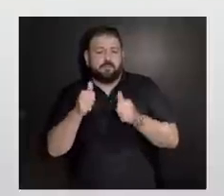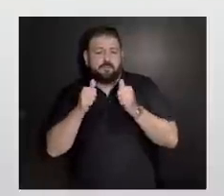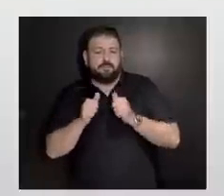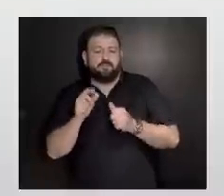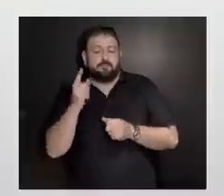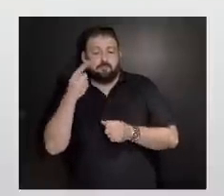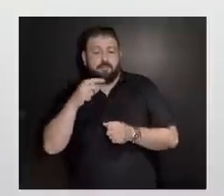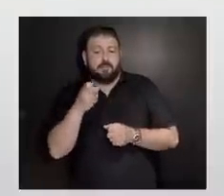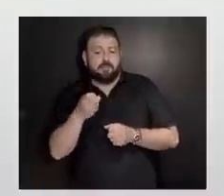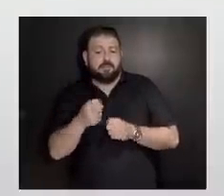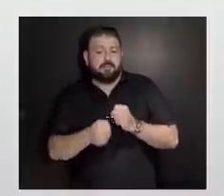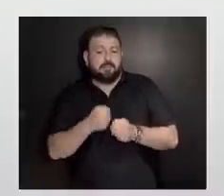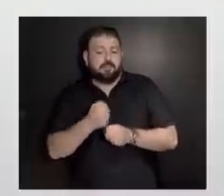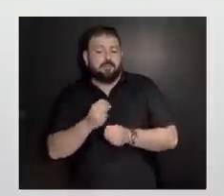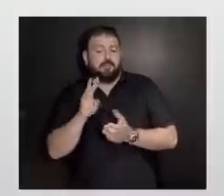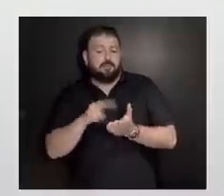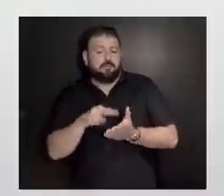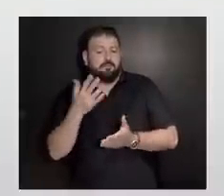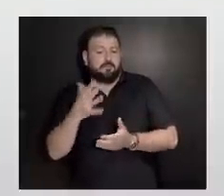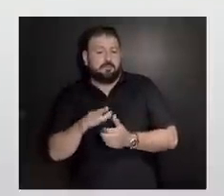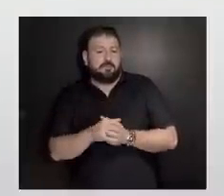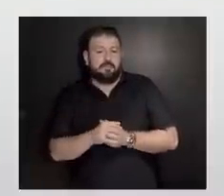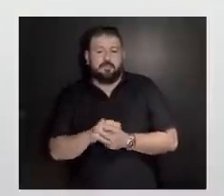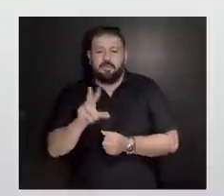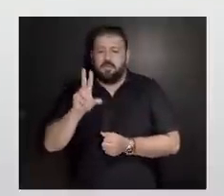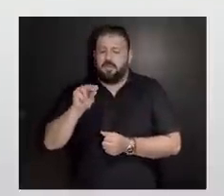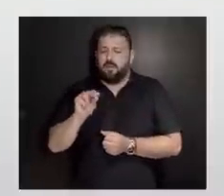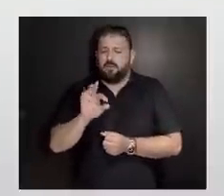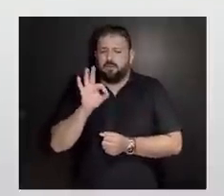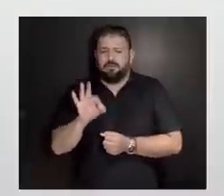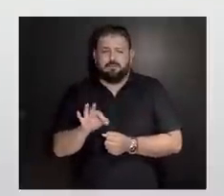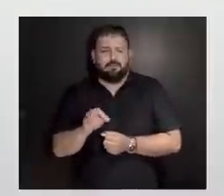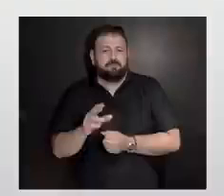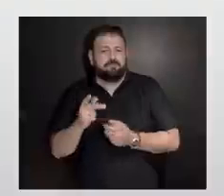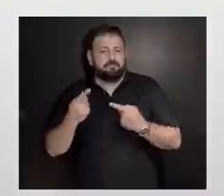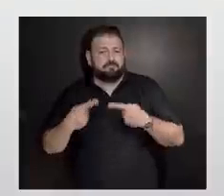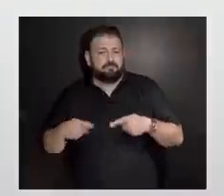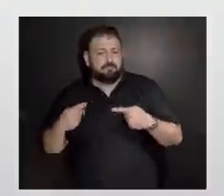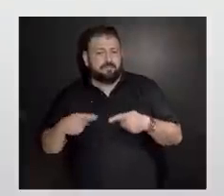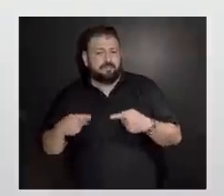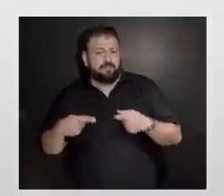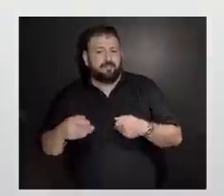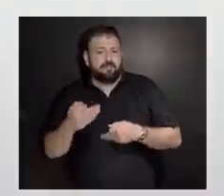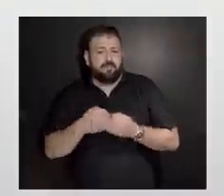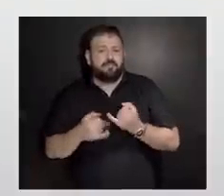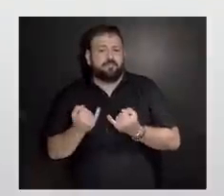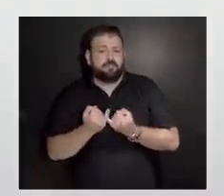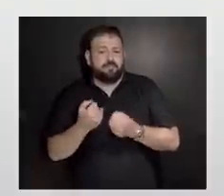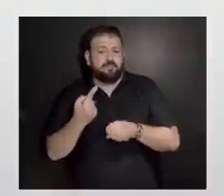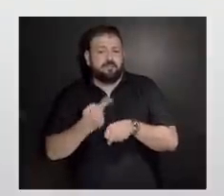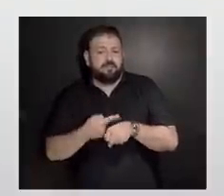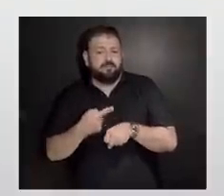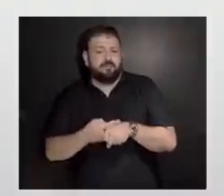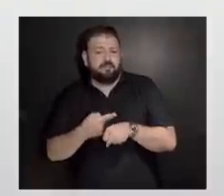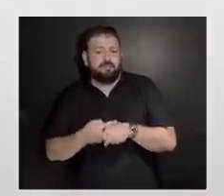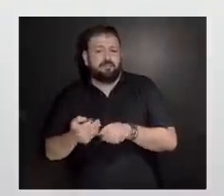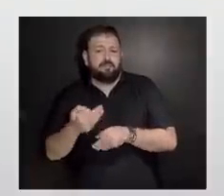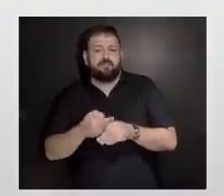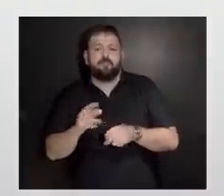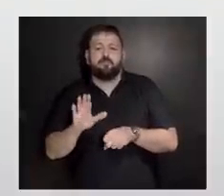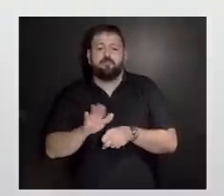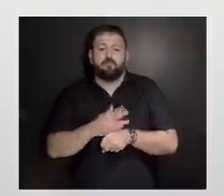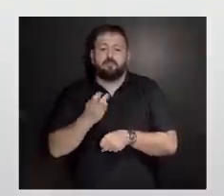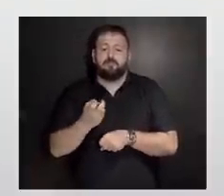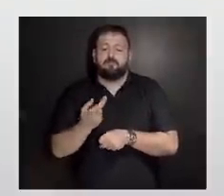en este año fue lo que se estimó. El 80% de personas o de casos que viven con enfermedad renal crónica son causados por